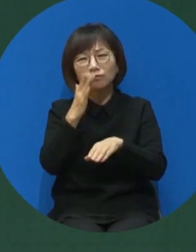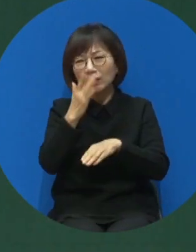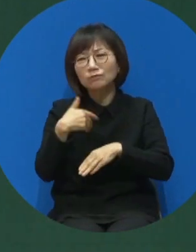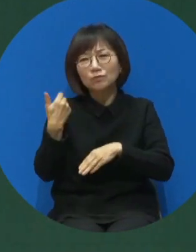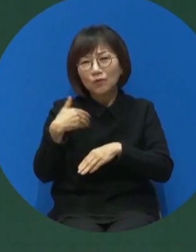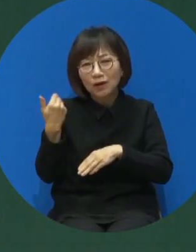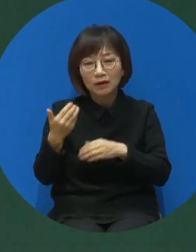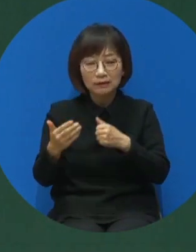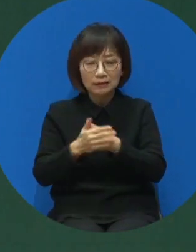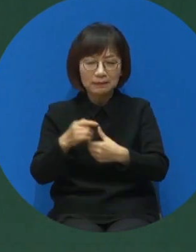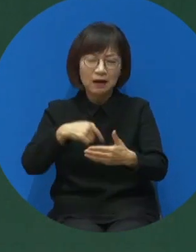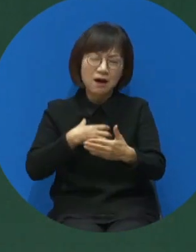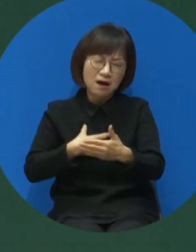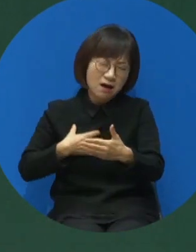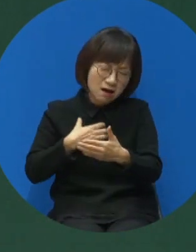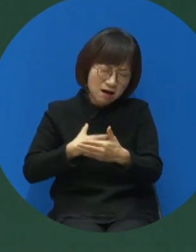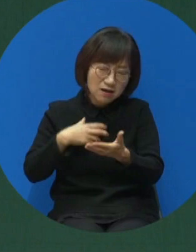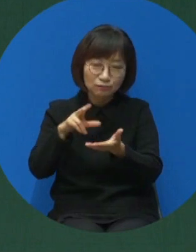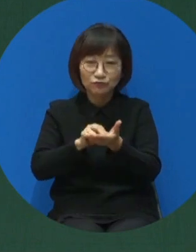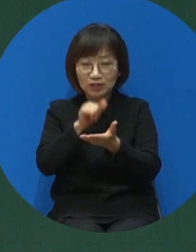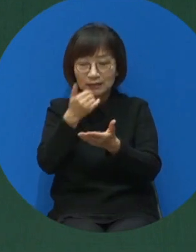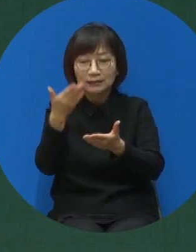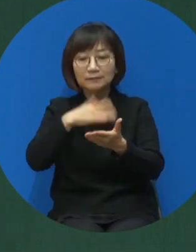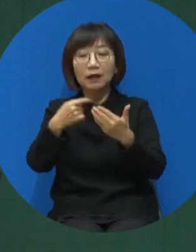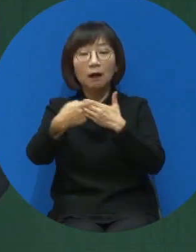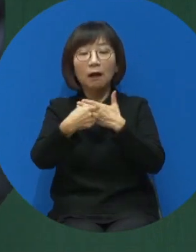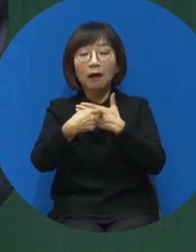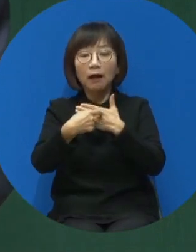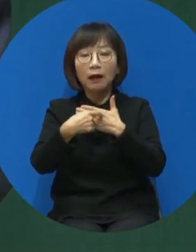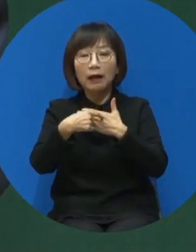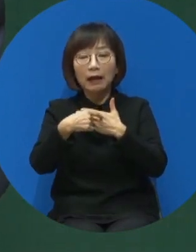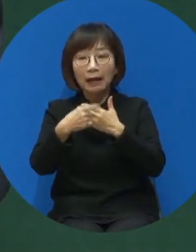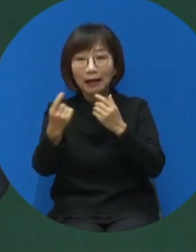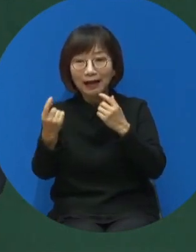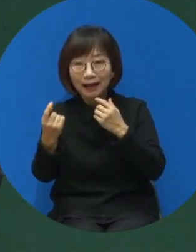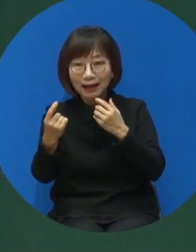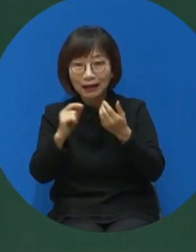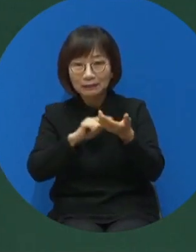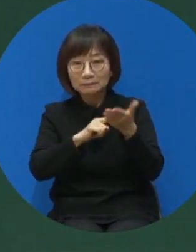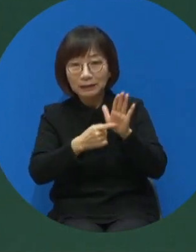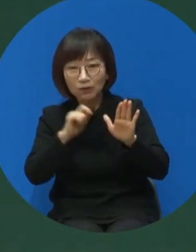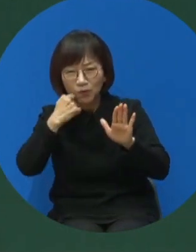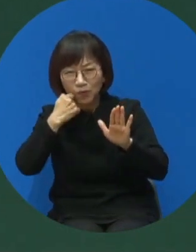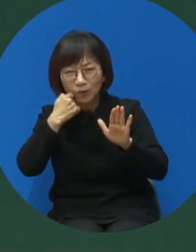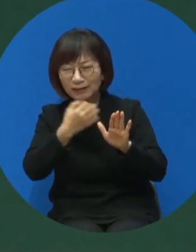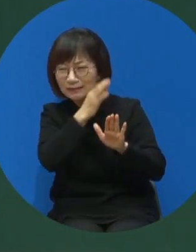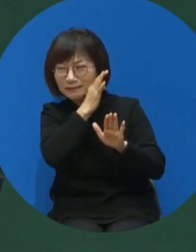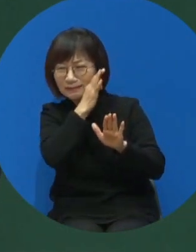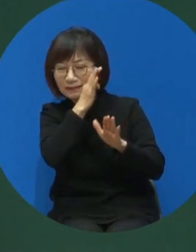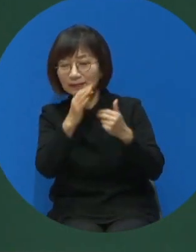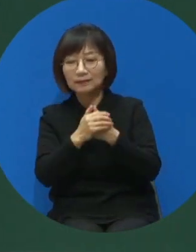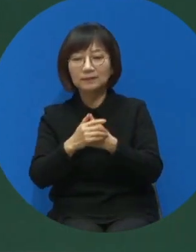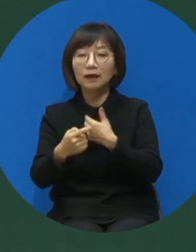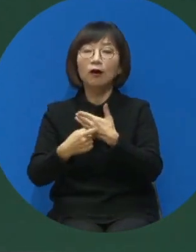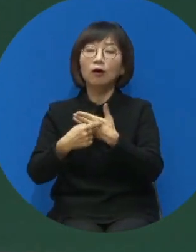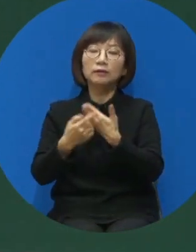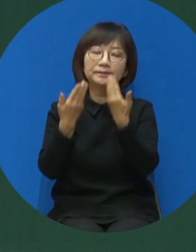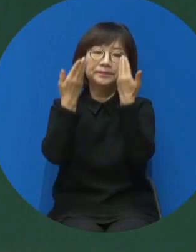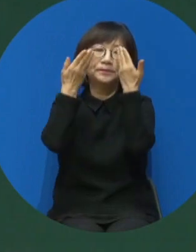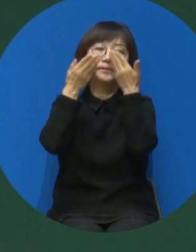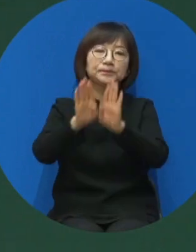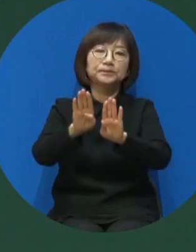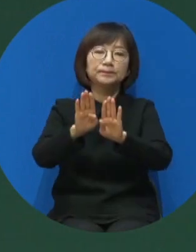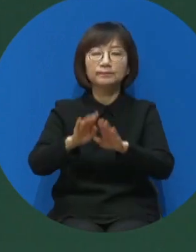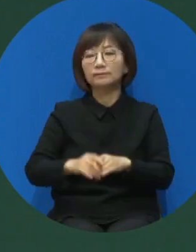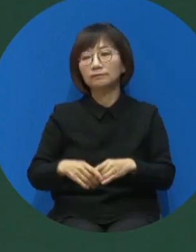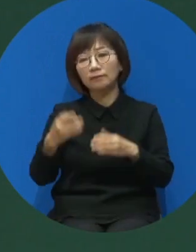gesto de ser vida de tv curso nada más indicó ángulo nacho romero y 7 o si no reciben respuestas tienen que aparentar otras